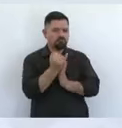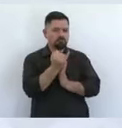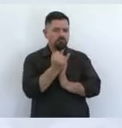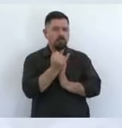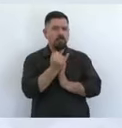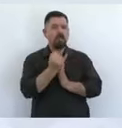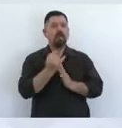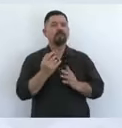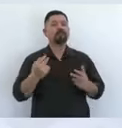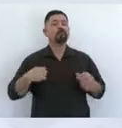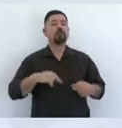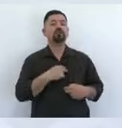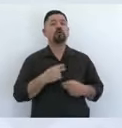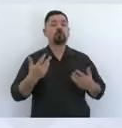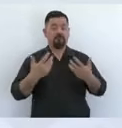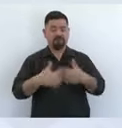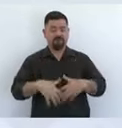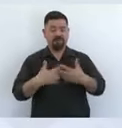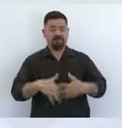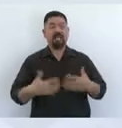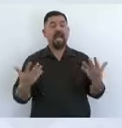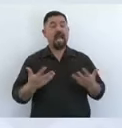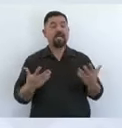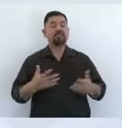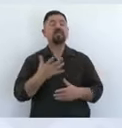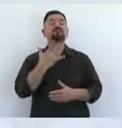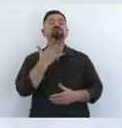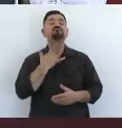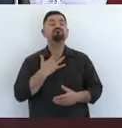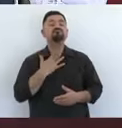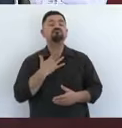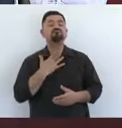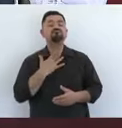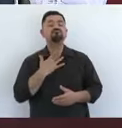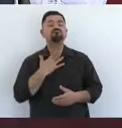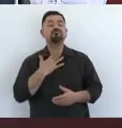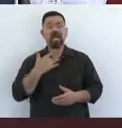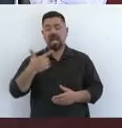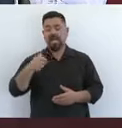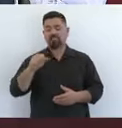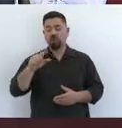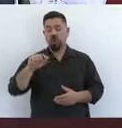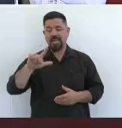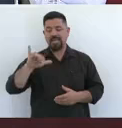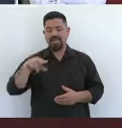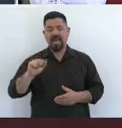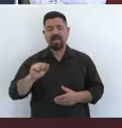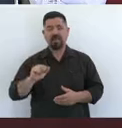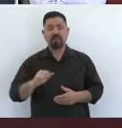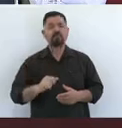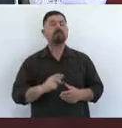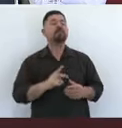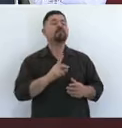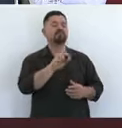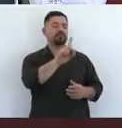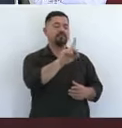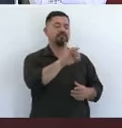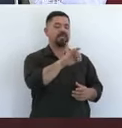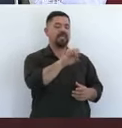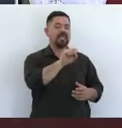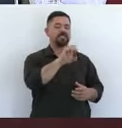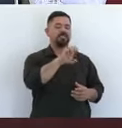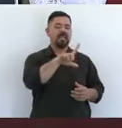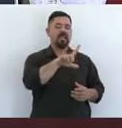producir las gasolinas y el diésel en el país. Nos dejaron 6 refinerías en mal estado,